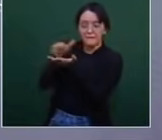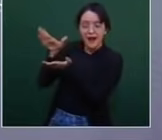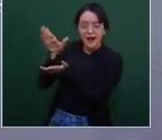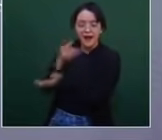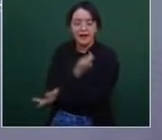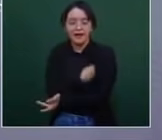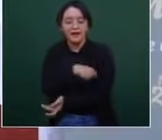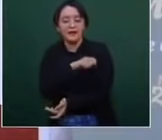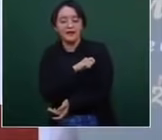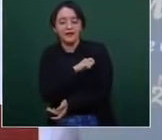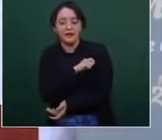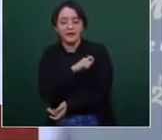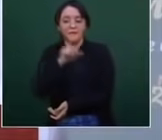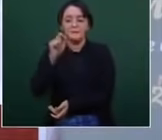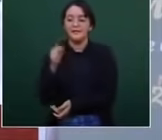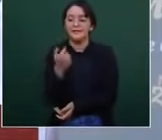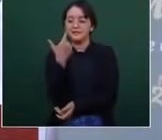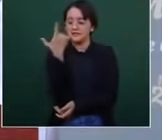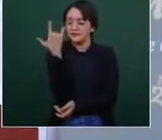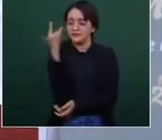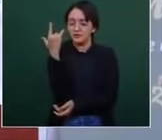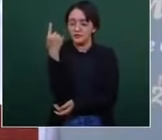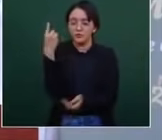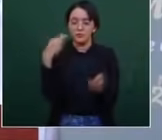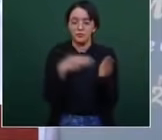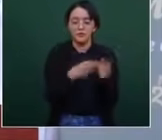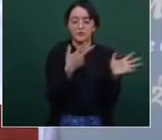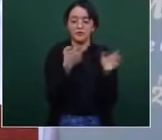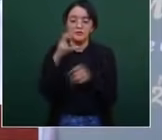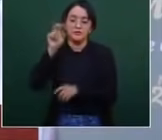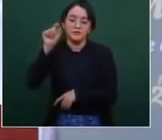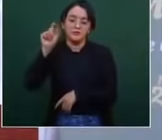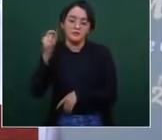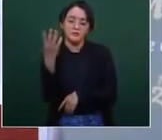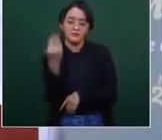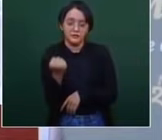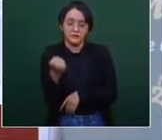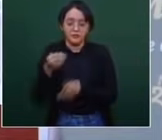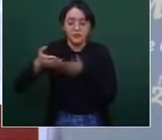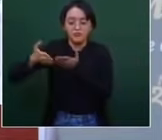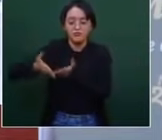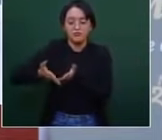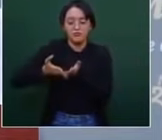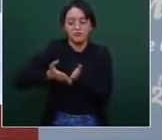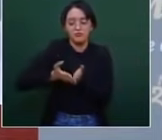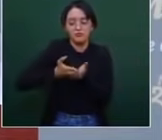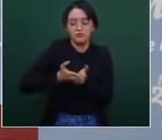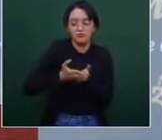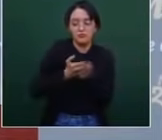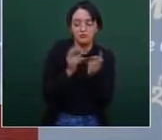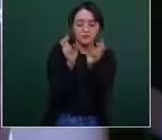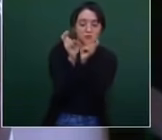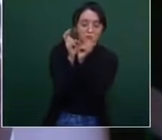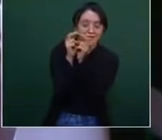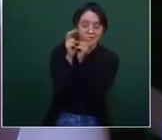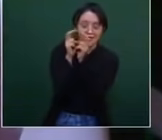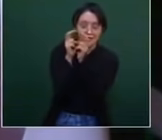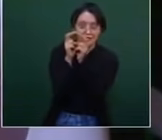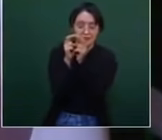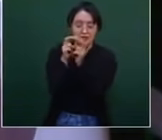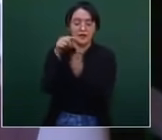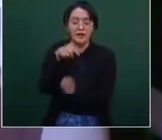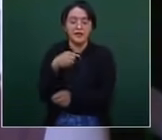27 de julio de 1829 desembarca en Tampico una fuerza expedicionaria